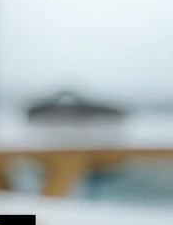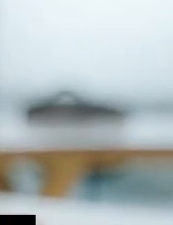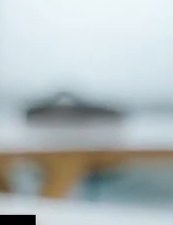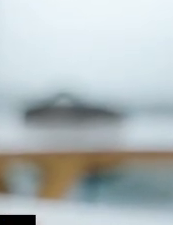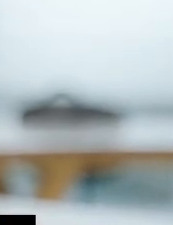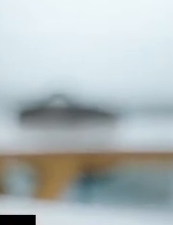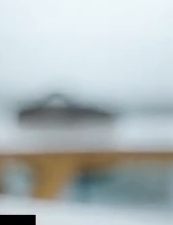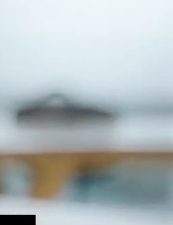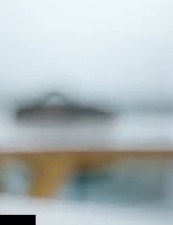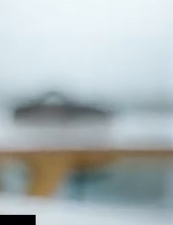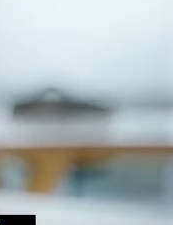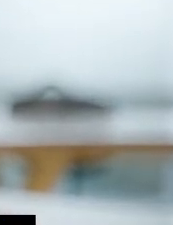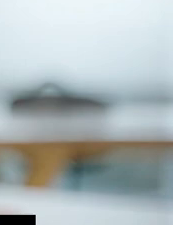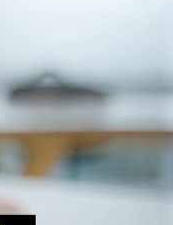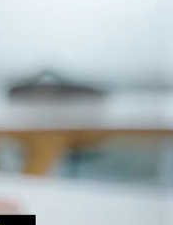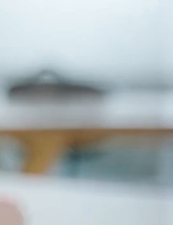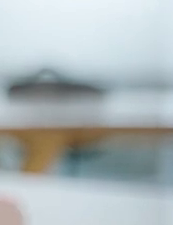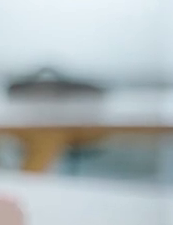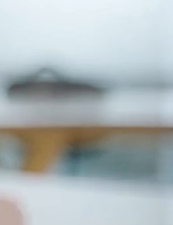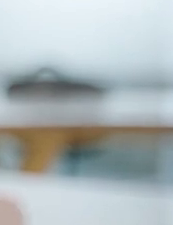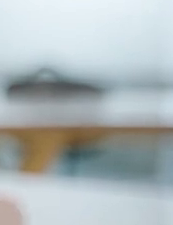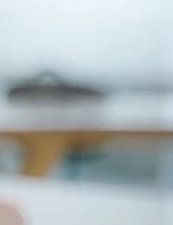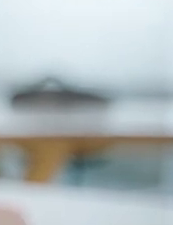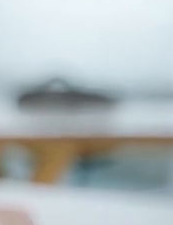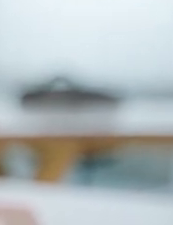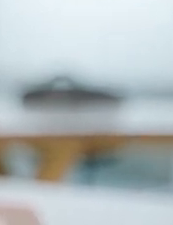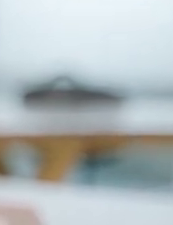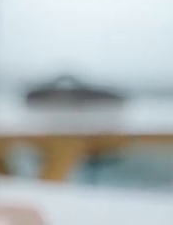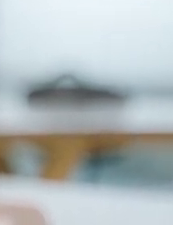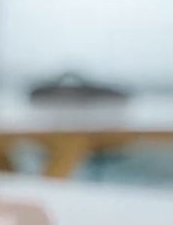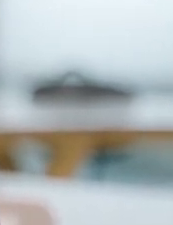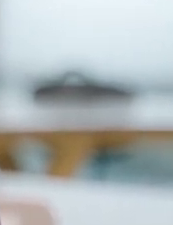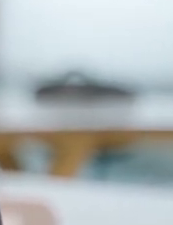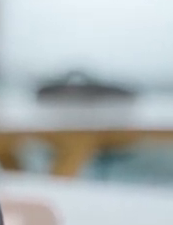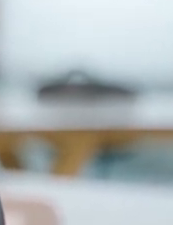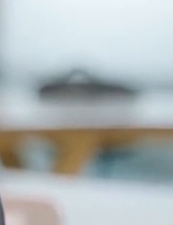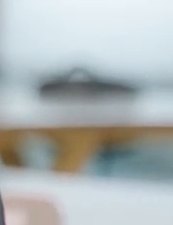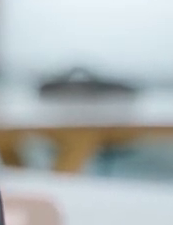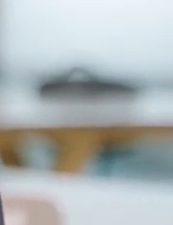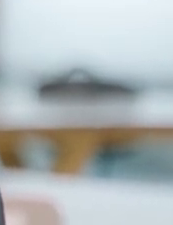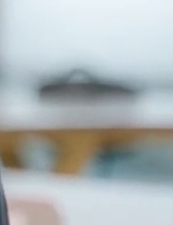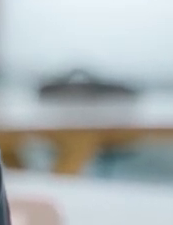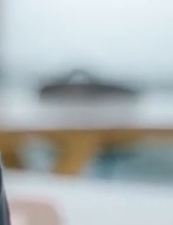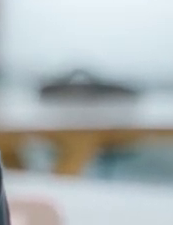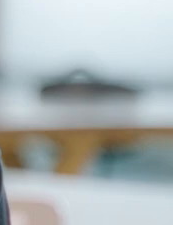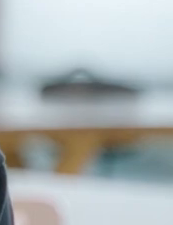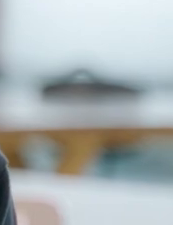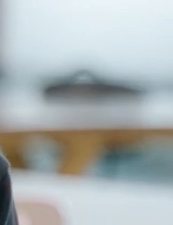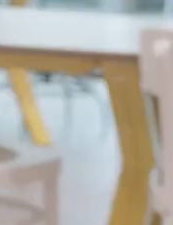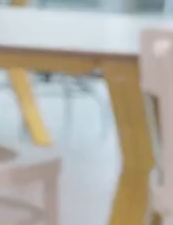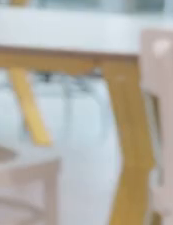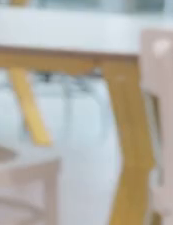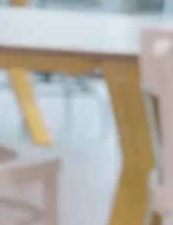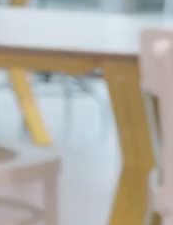Claro, cuando hablas de palabras tan grandes como ética, como transparencia, sobre todo ética, ¿no? Tienes que pensar que tienen que venir por